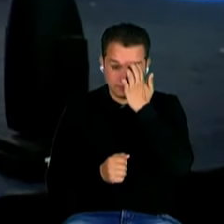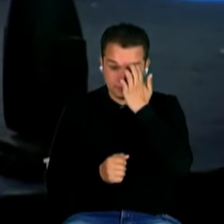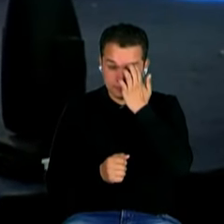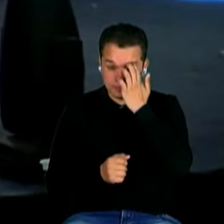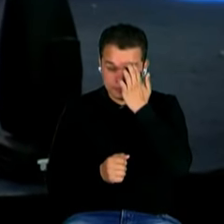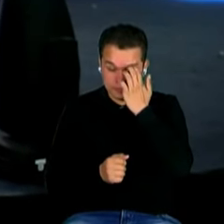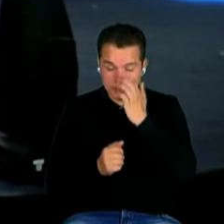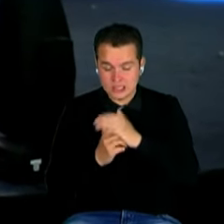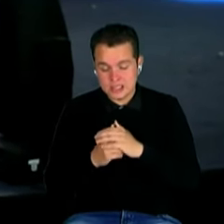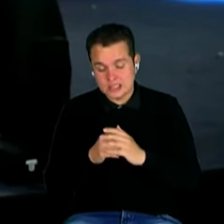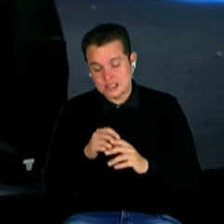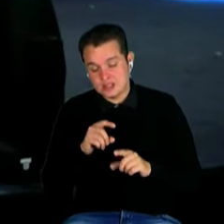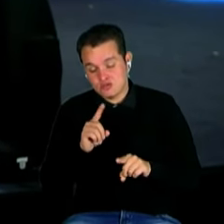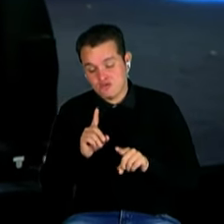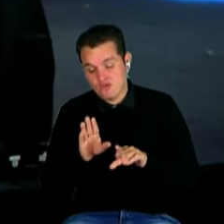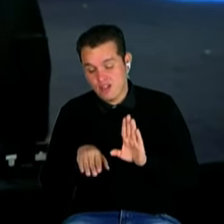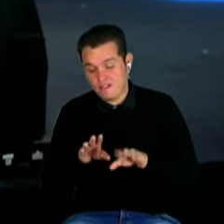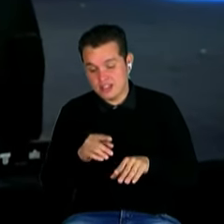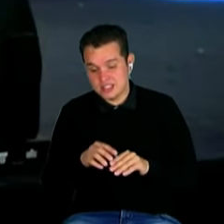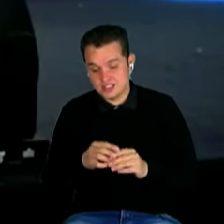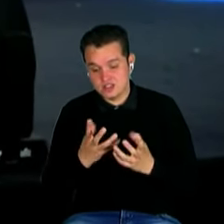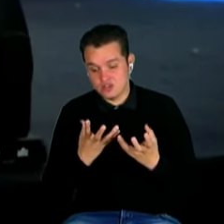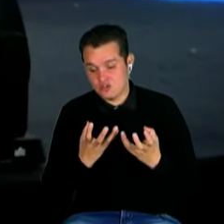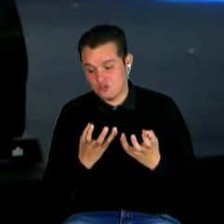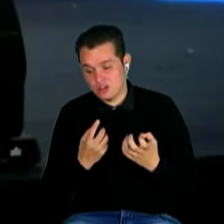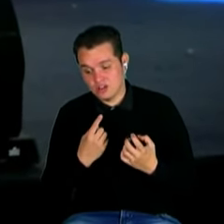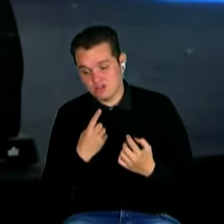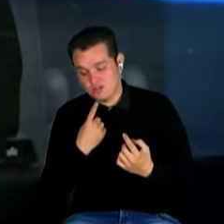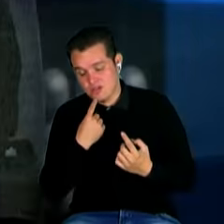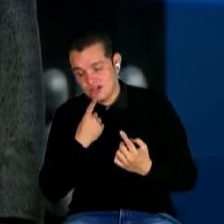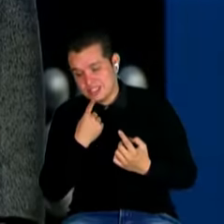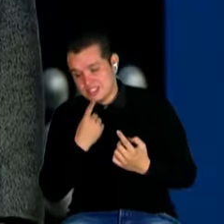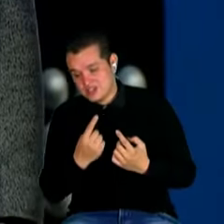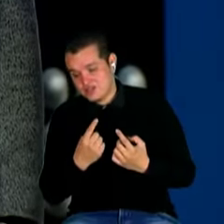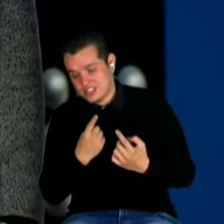que le confieso que a veces no quisiera que fuera así.